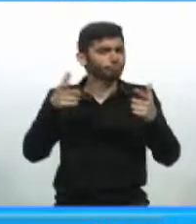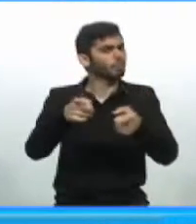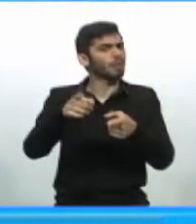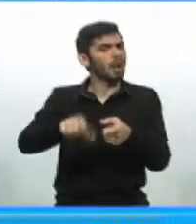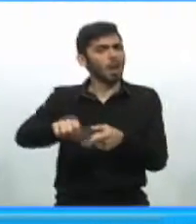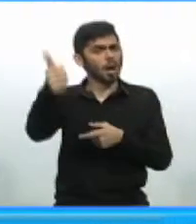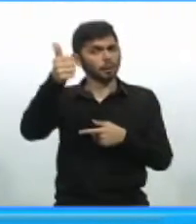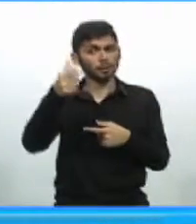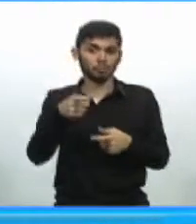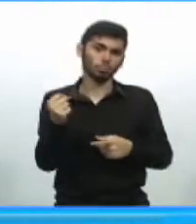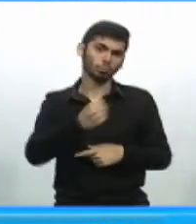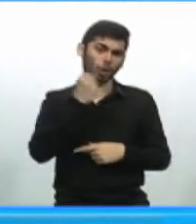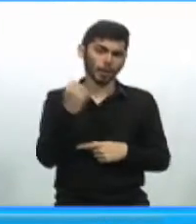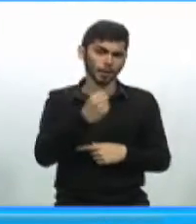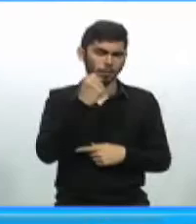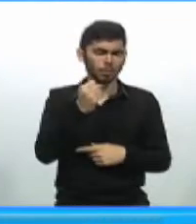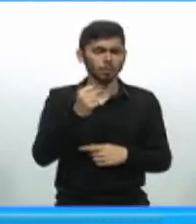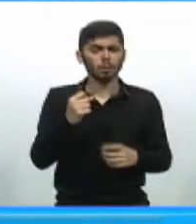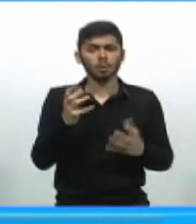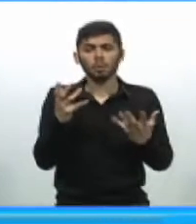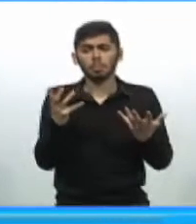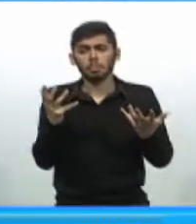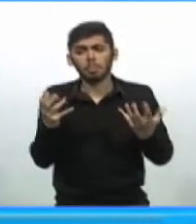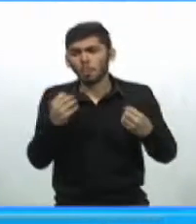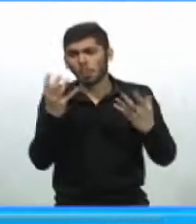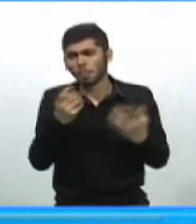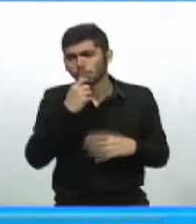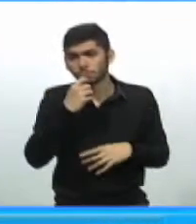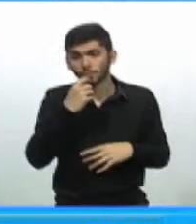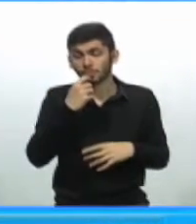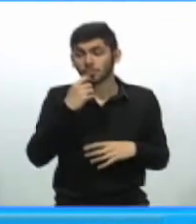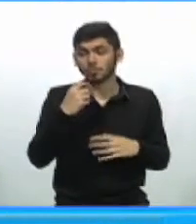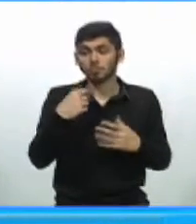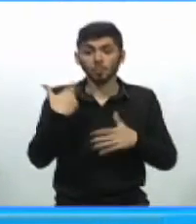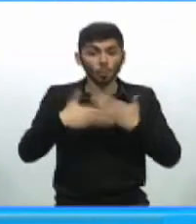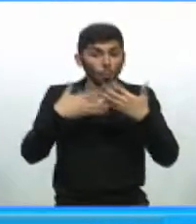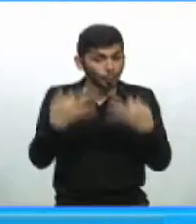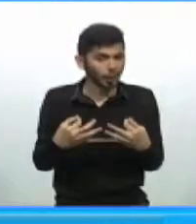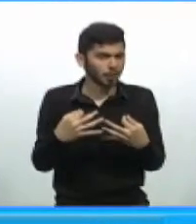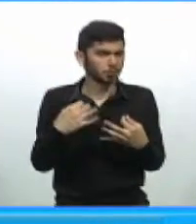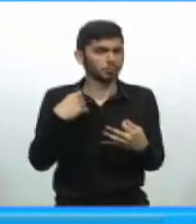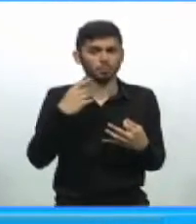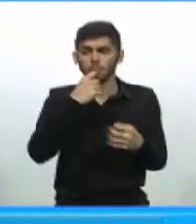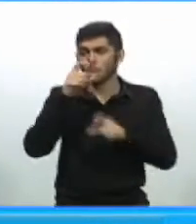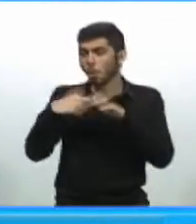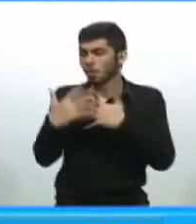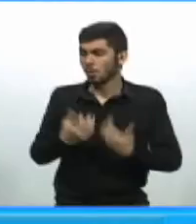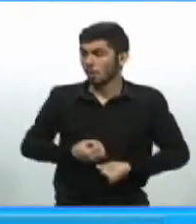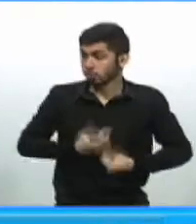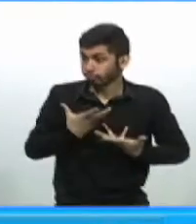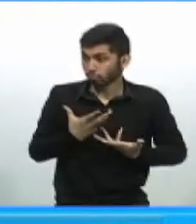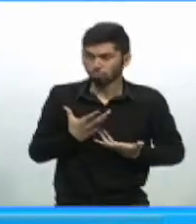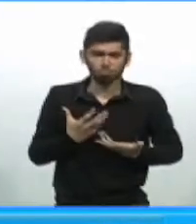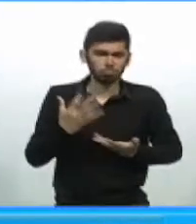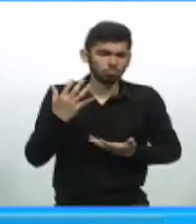importantísimo, y que si lo hacemos y lo hacemos bien, yo lo veo con buen ánimo a los jugadores, indudablemente al